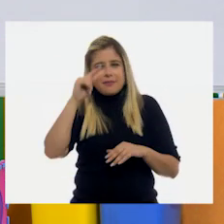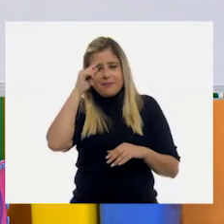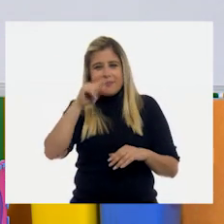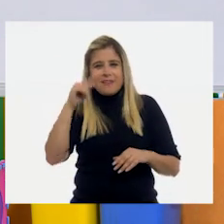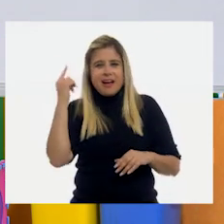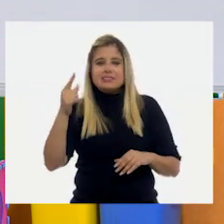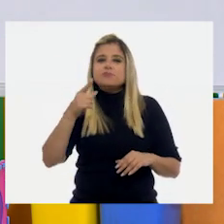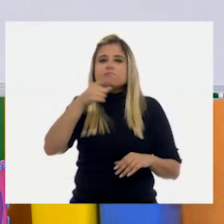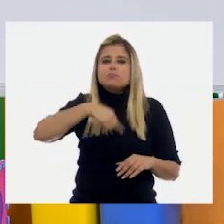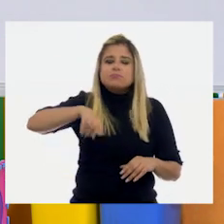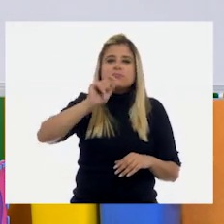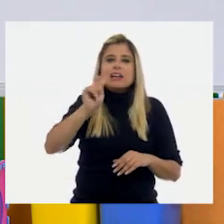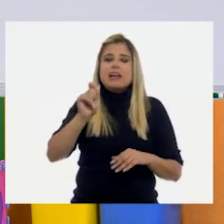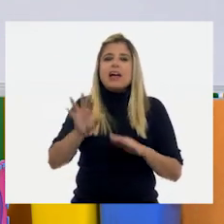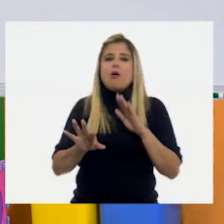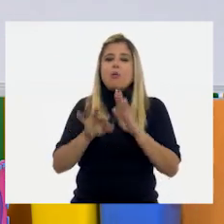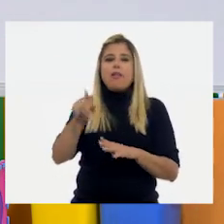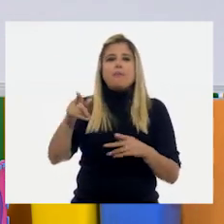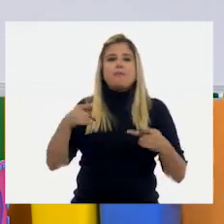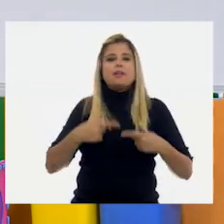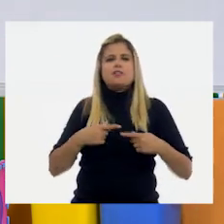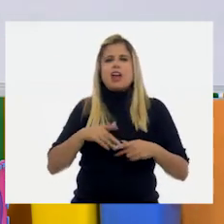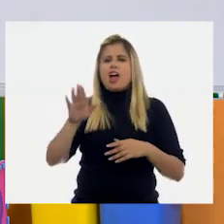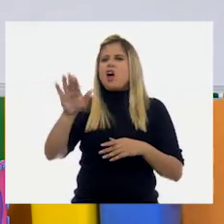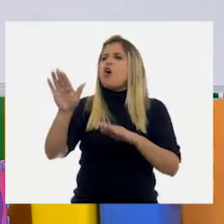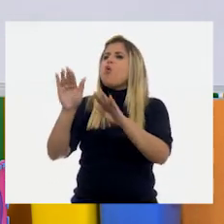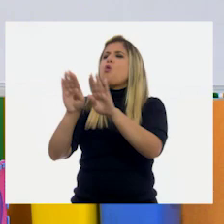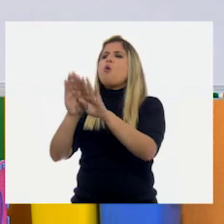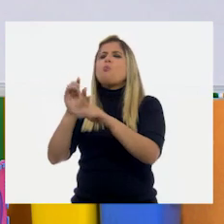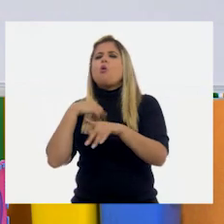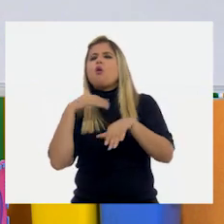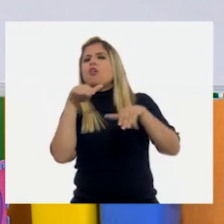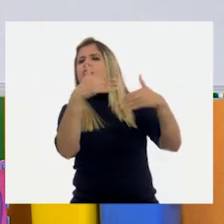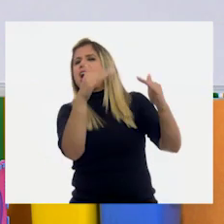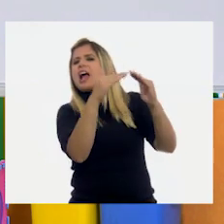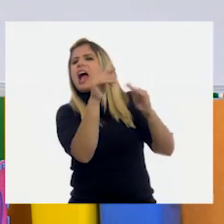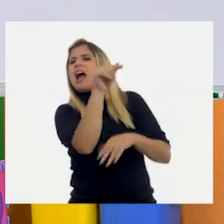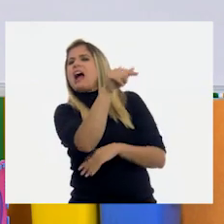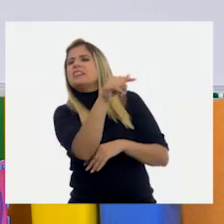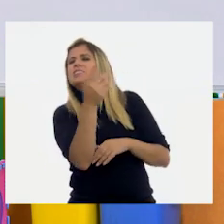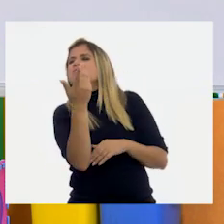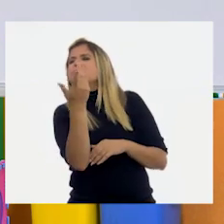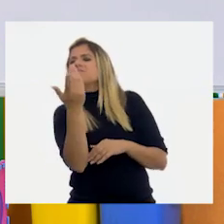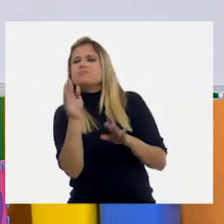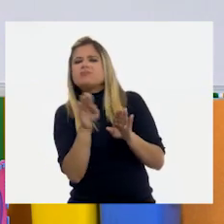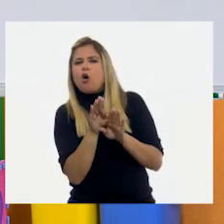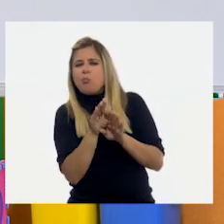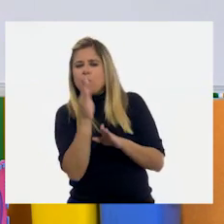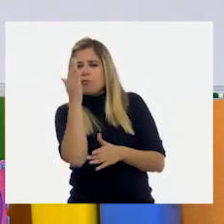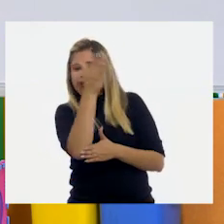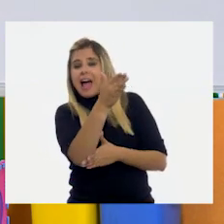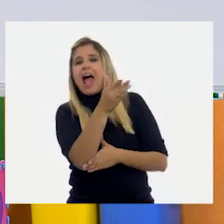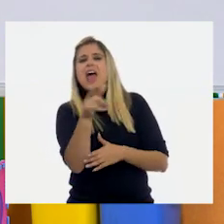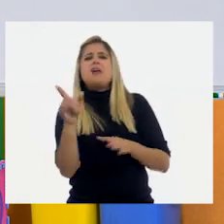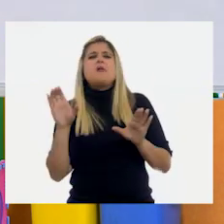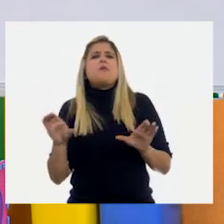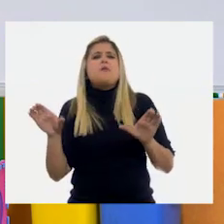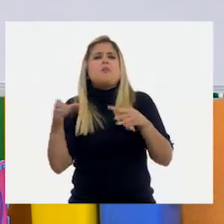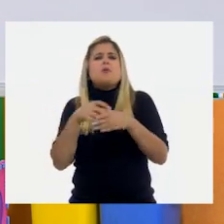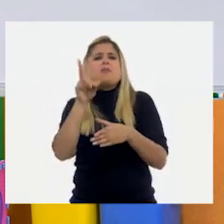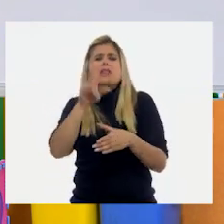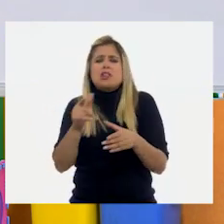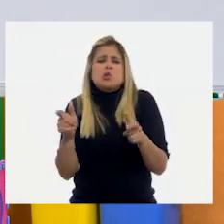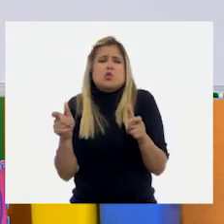que tú que encuentres a alguien y que te diga, ¿cómo llego a la casa de tal? Ajá. Porque es como una comunidad chiquita